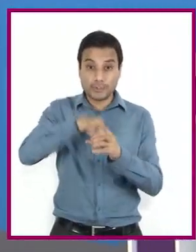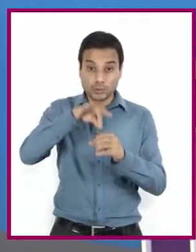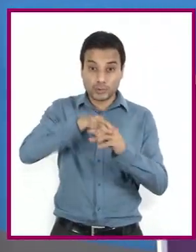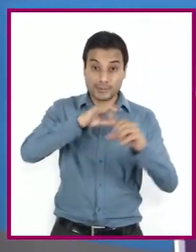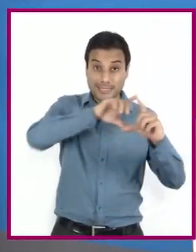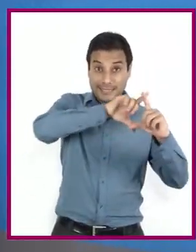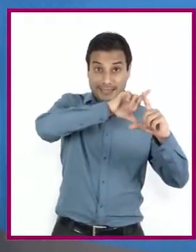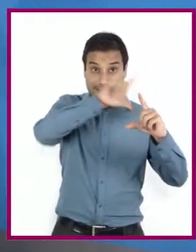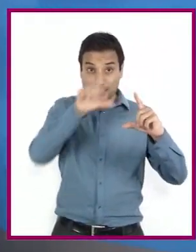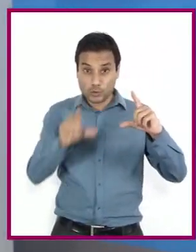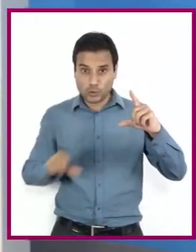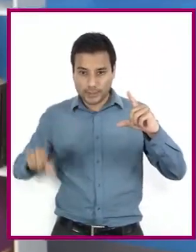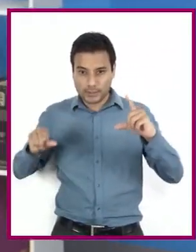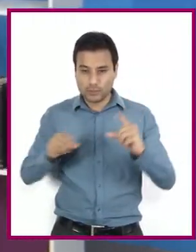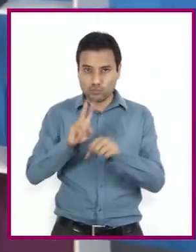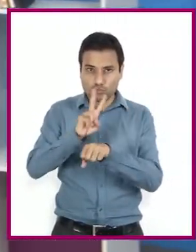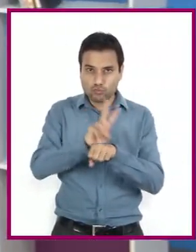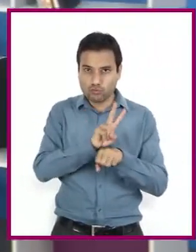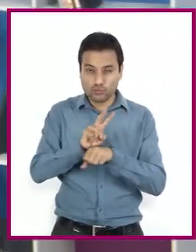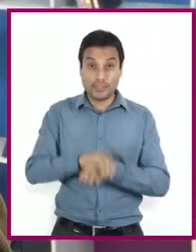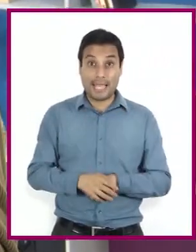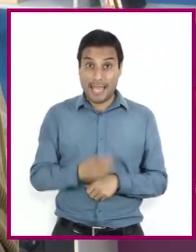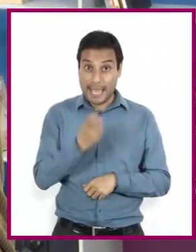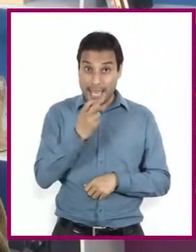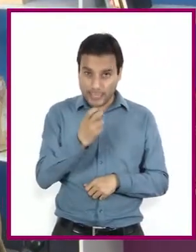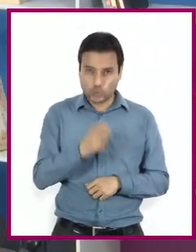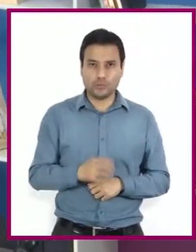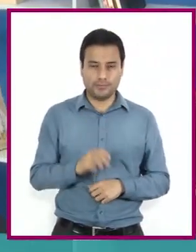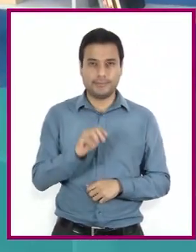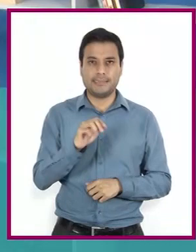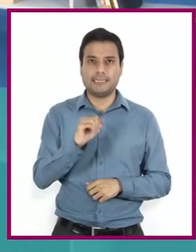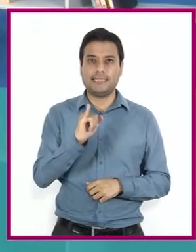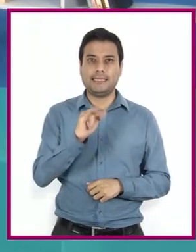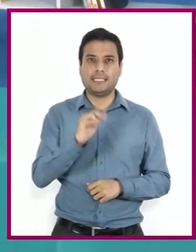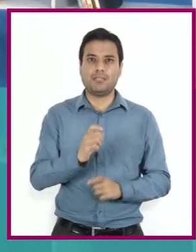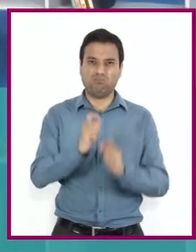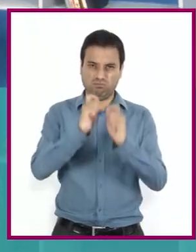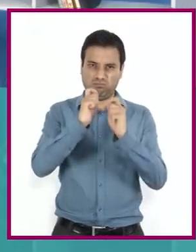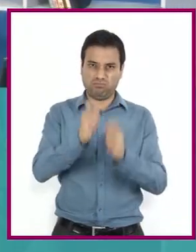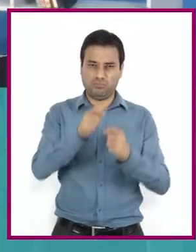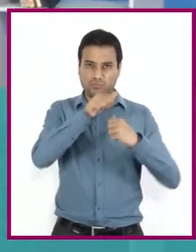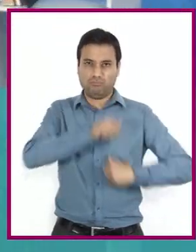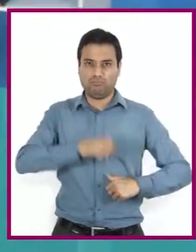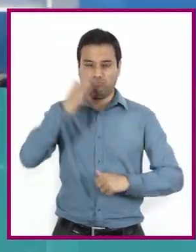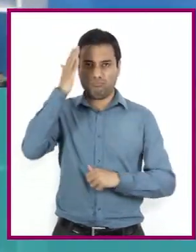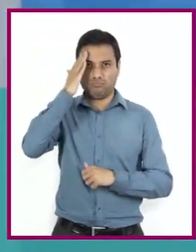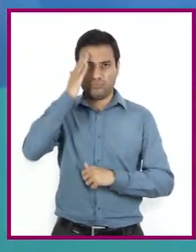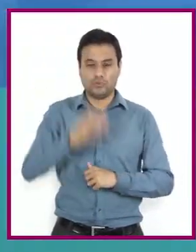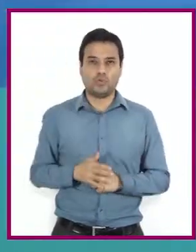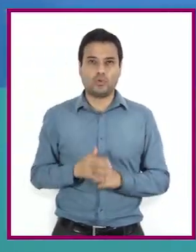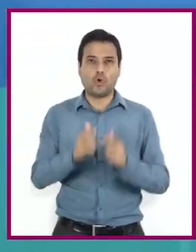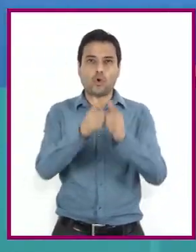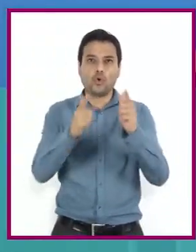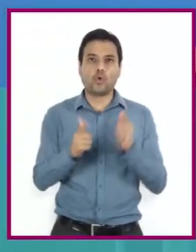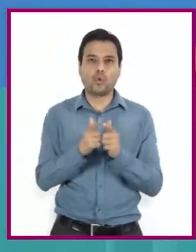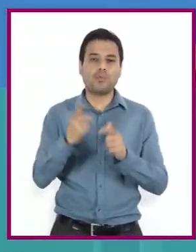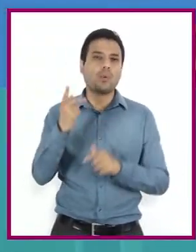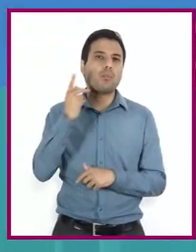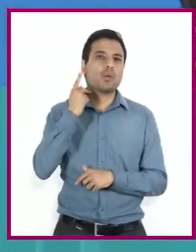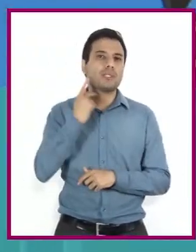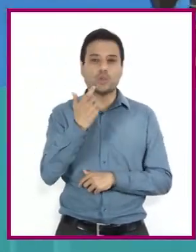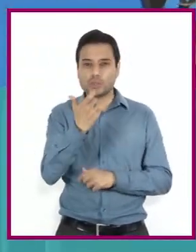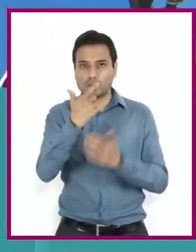nacional. Estas reformas dieron mayores facultades al INE, como fiscalizar el dinero de los partidos,